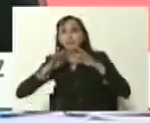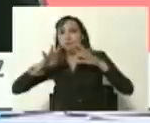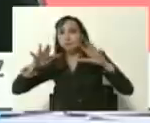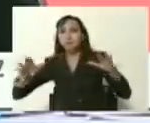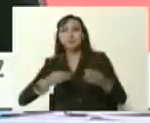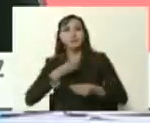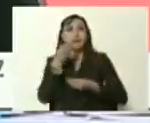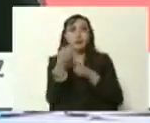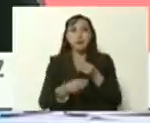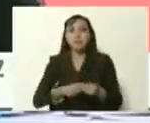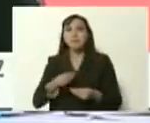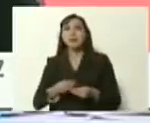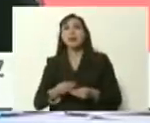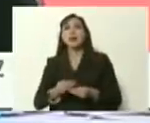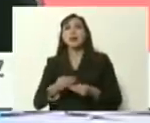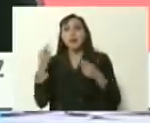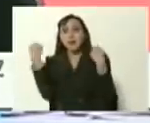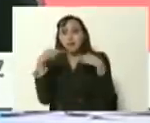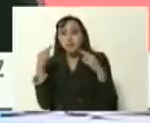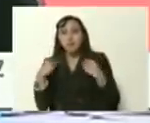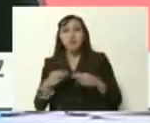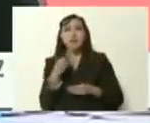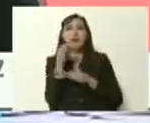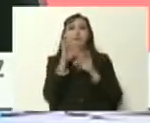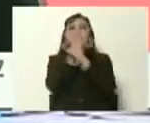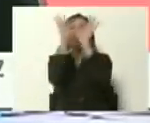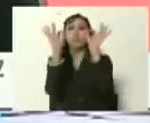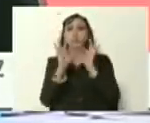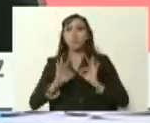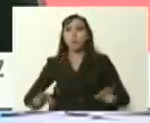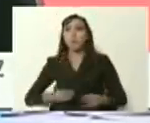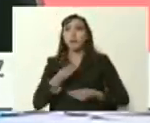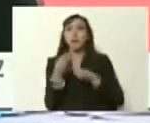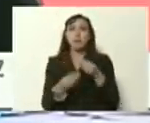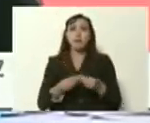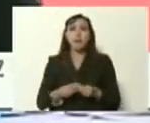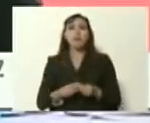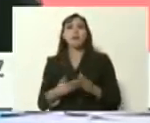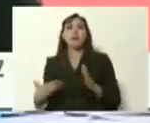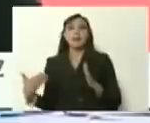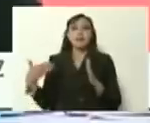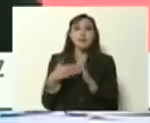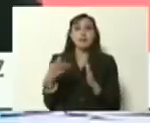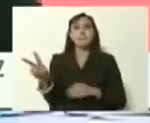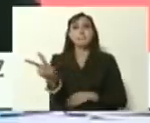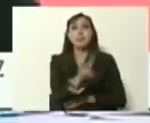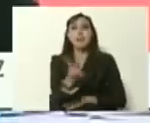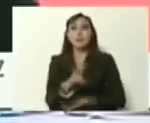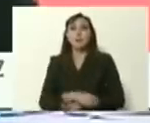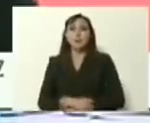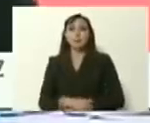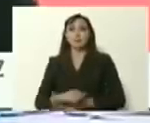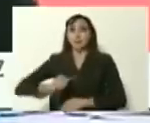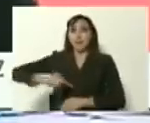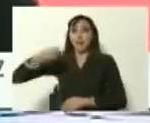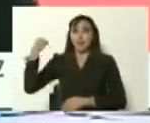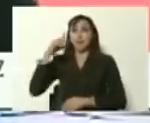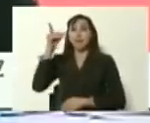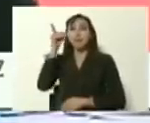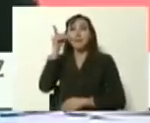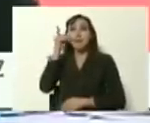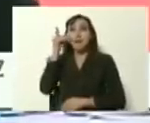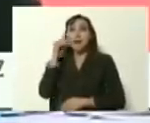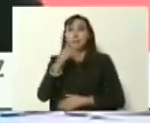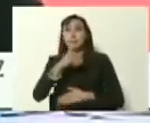extremado a niveles impensables la agresión contra Venezuela. Ayer mismo la vicepresidenta Delcy